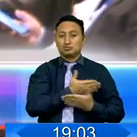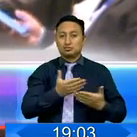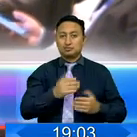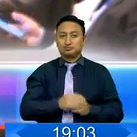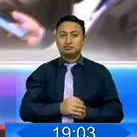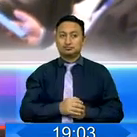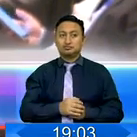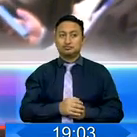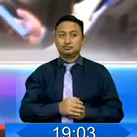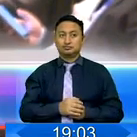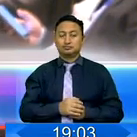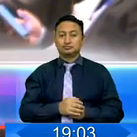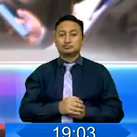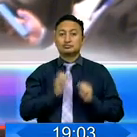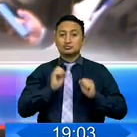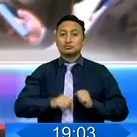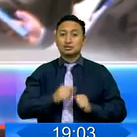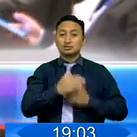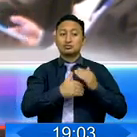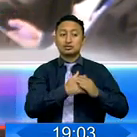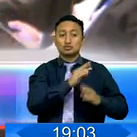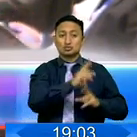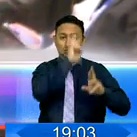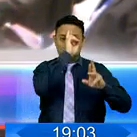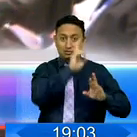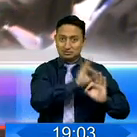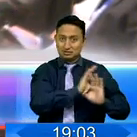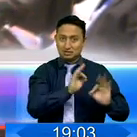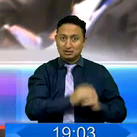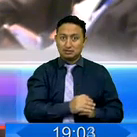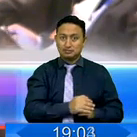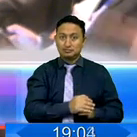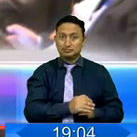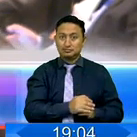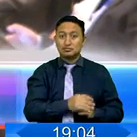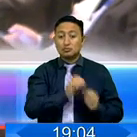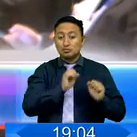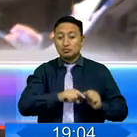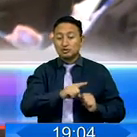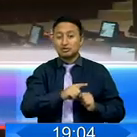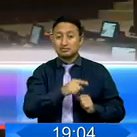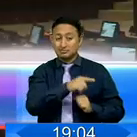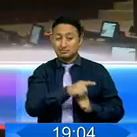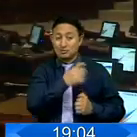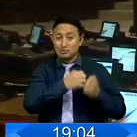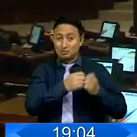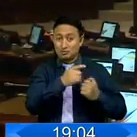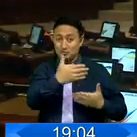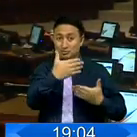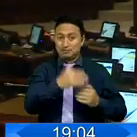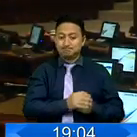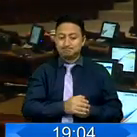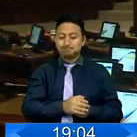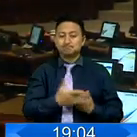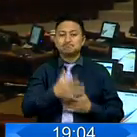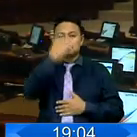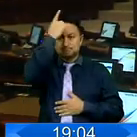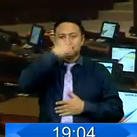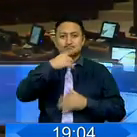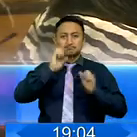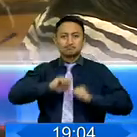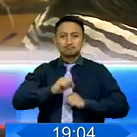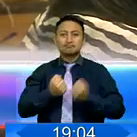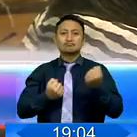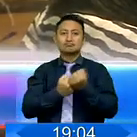ecuatoriano para dañar su honra y para hacerle un daño político. En la resolución se hizo extensiva la solidaridad